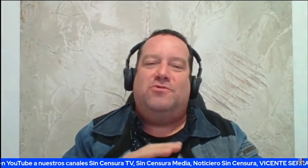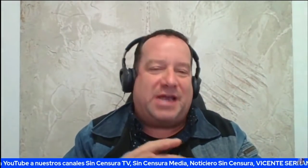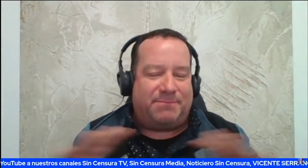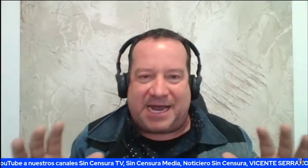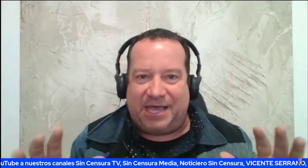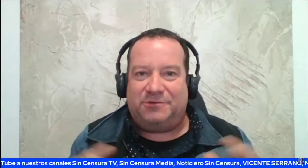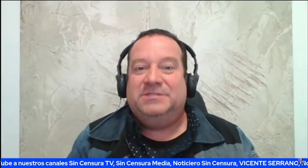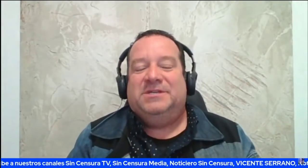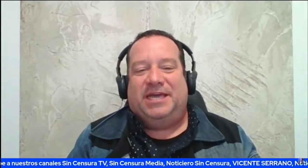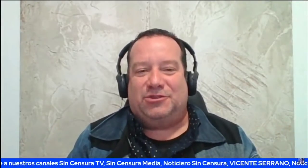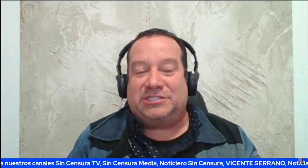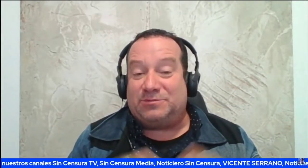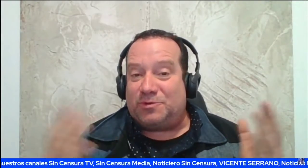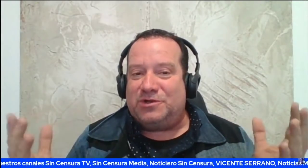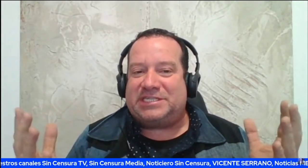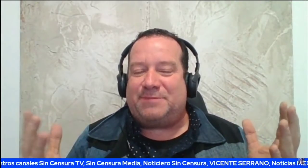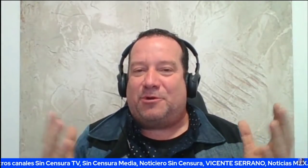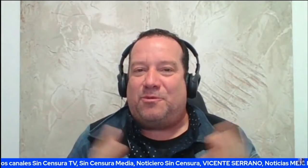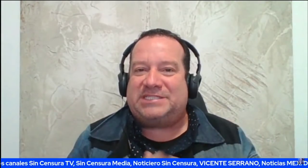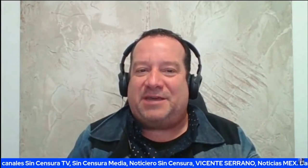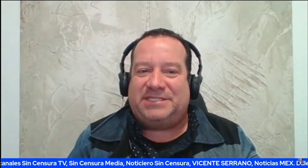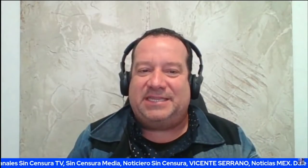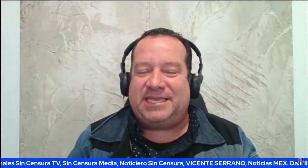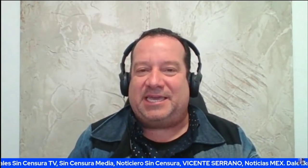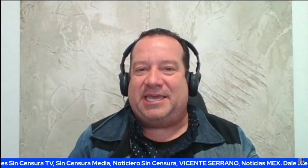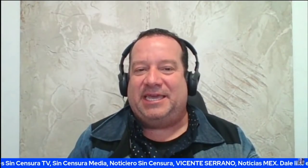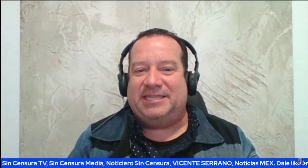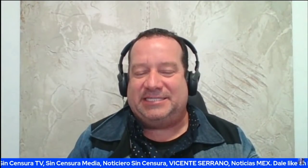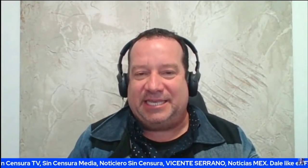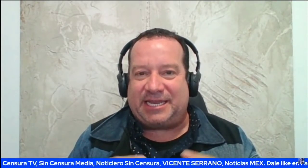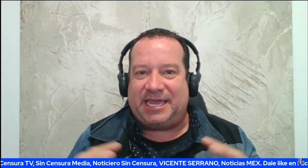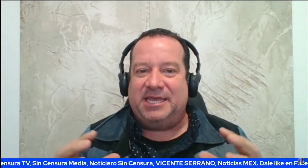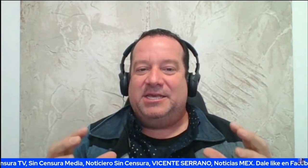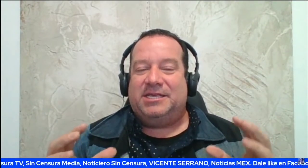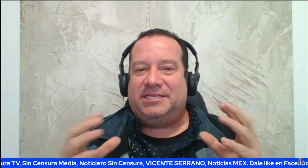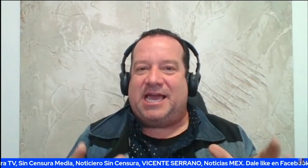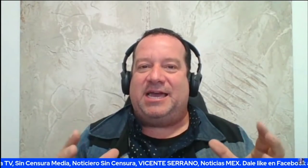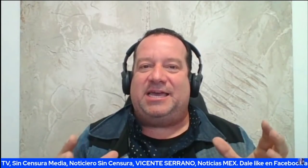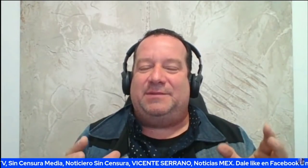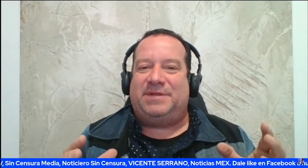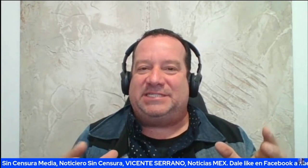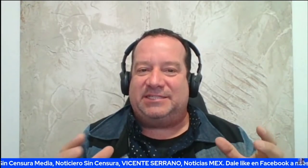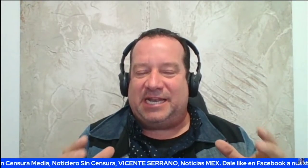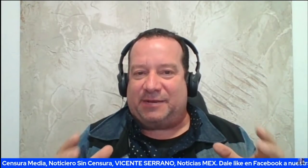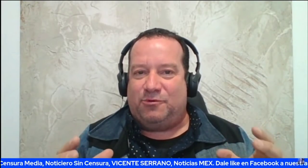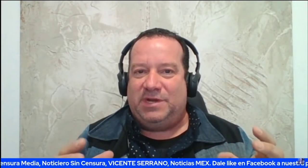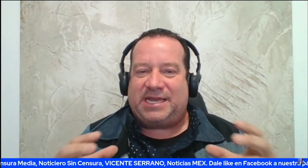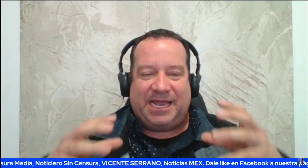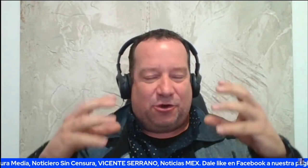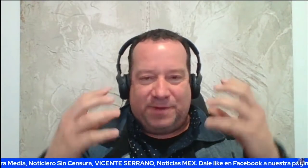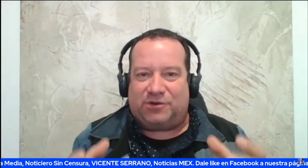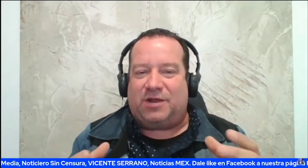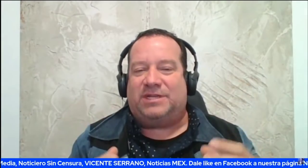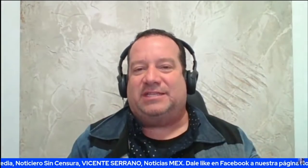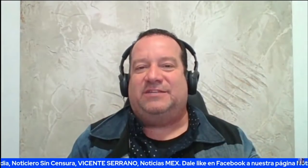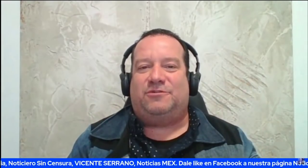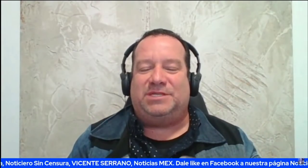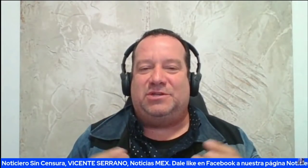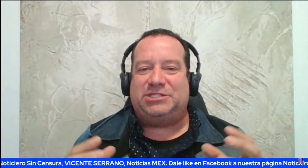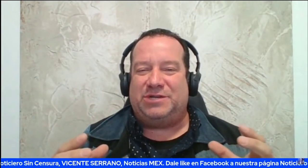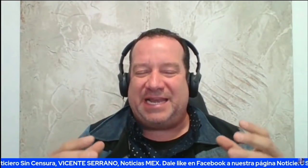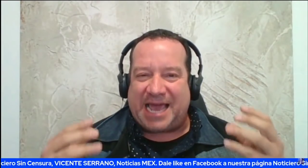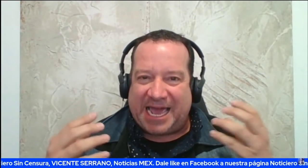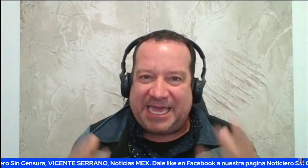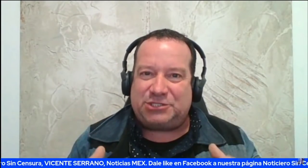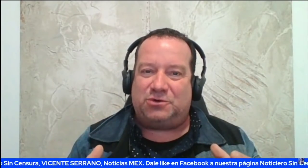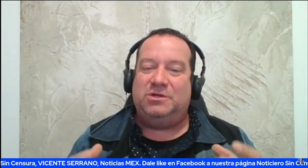bajar como nunca han bajado. Entonces, pues bueno, esa es la propuesta, Vicente, decir que ya el presidente de la República, el gobierno de la Cuarta